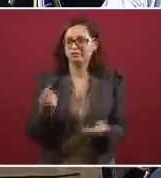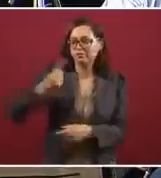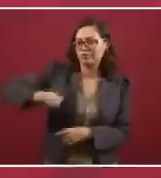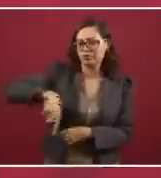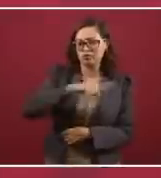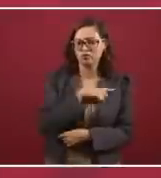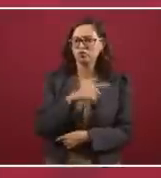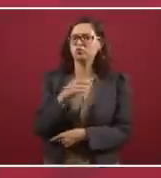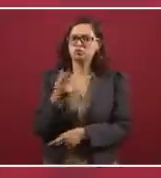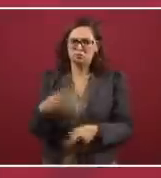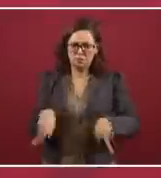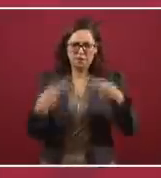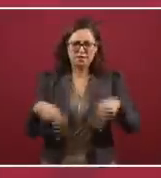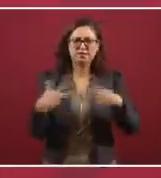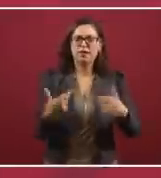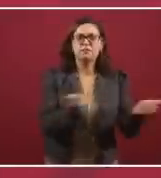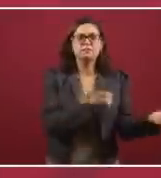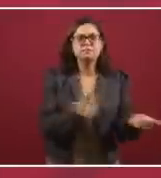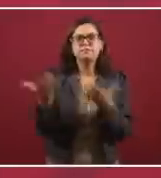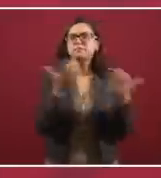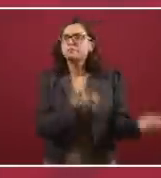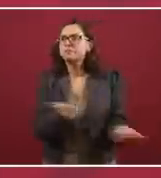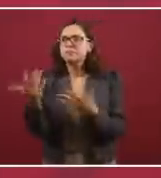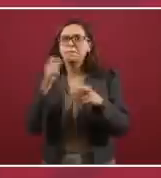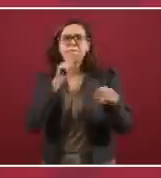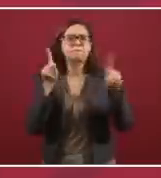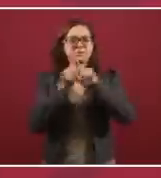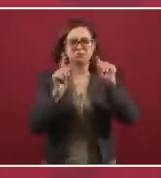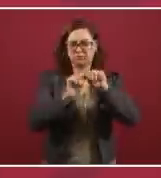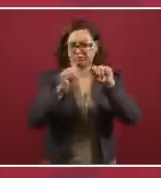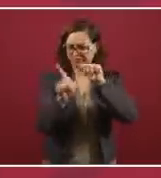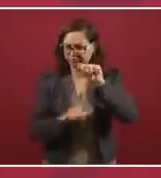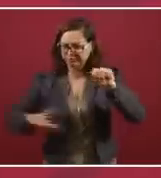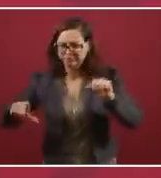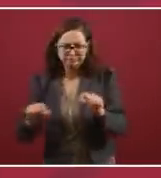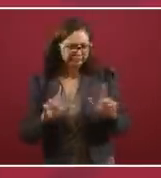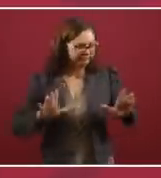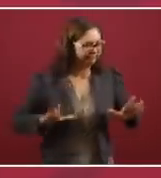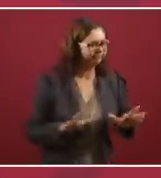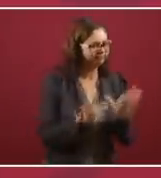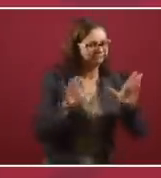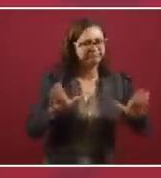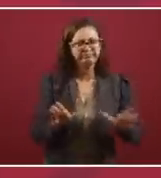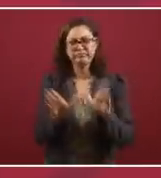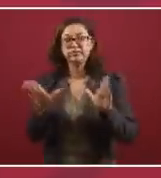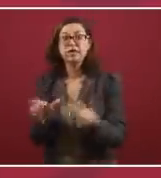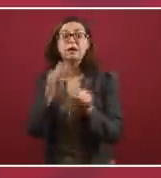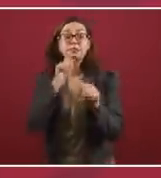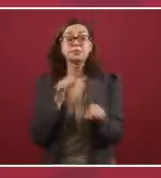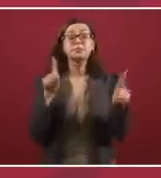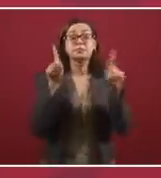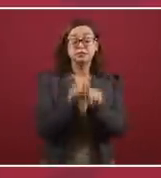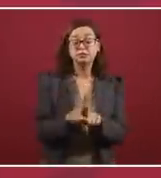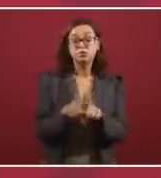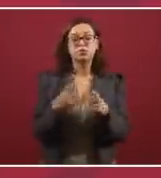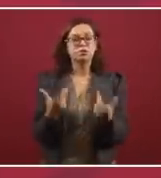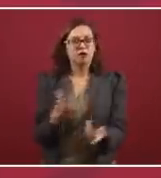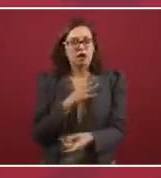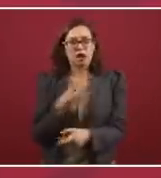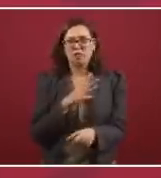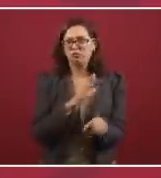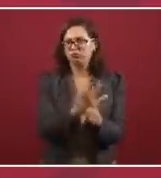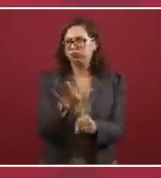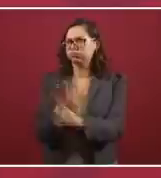exportamos, mucho para crear infraestructura en todo el país con todo lo que necesitamos y mucho para desarrollarnos